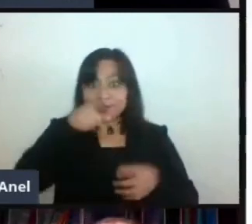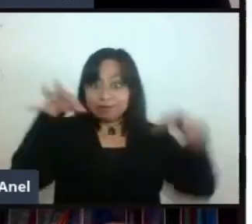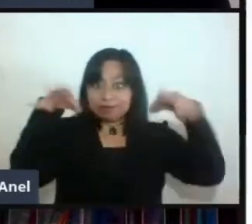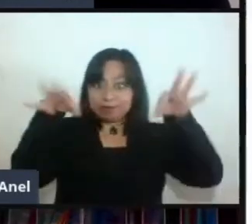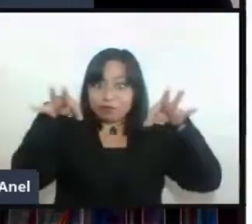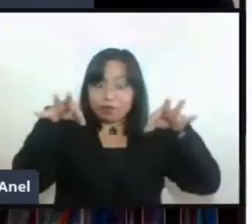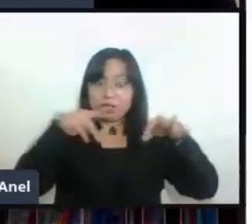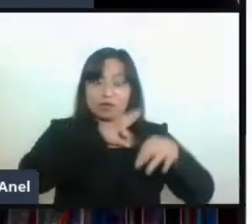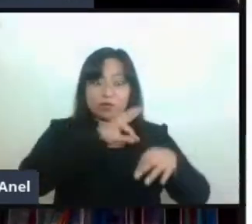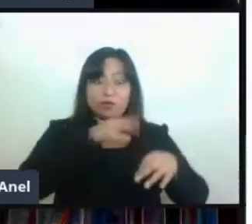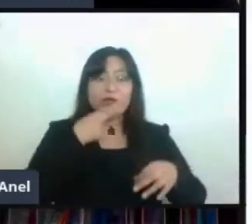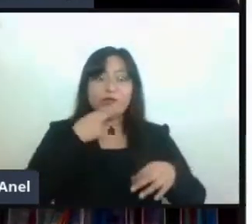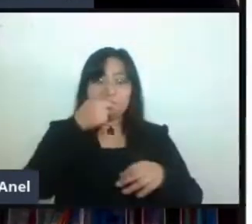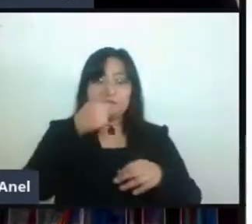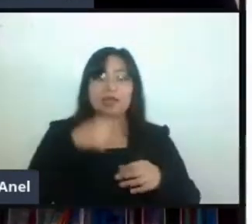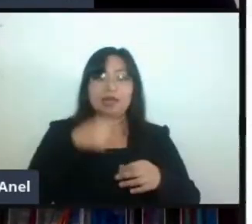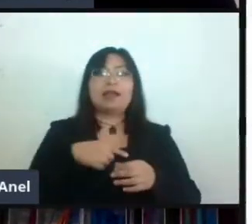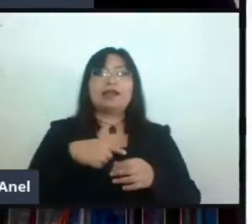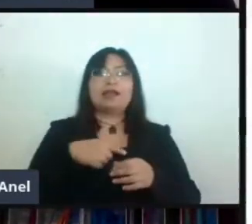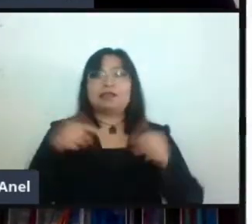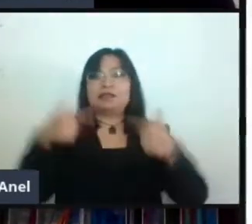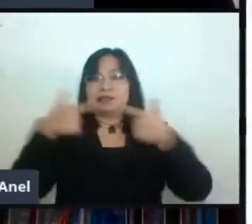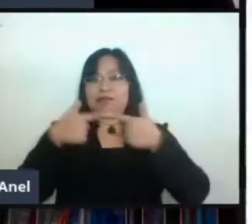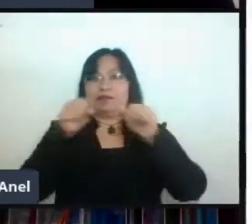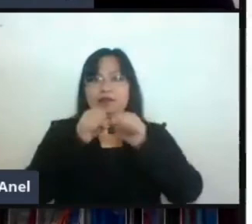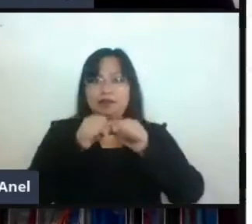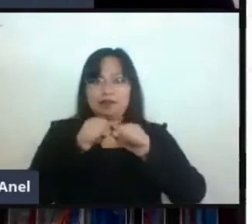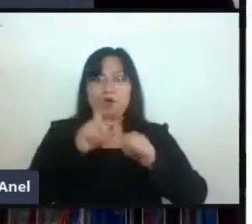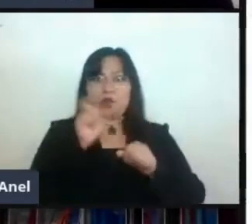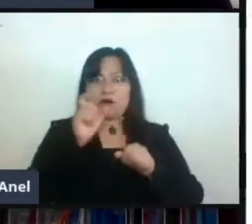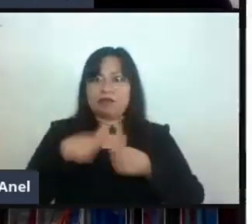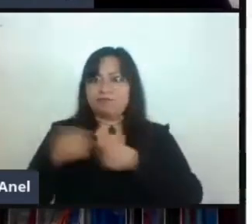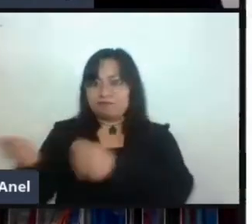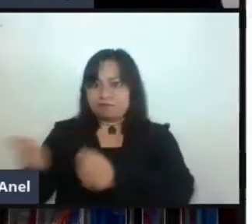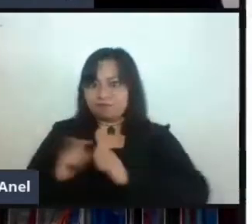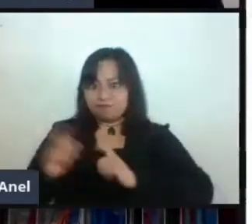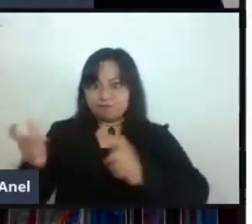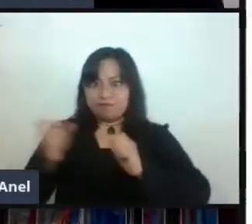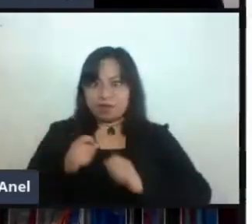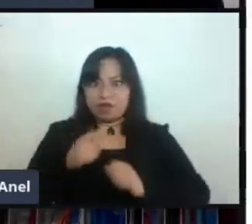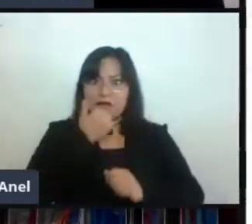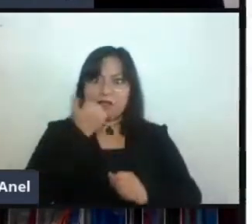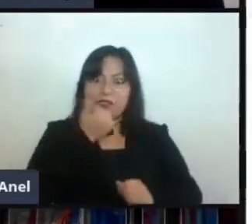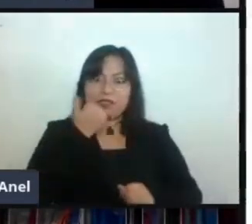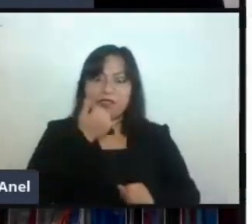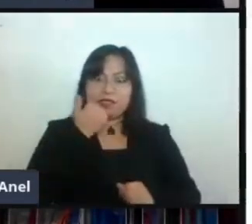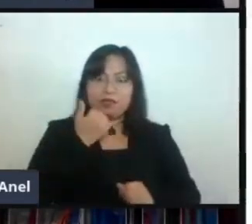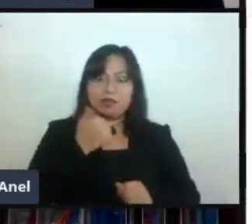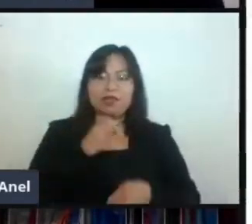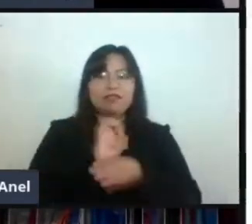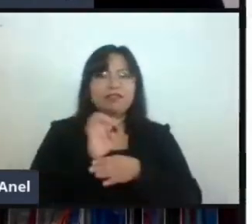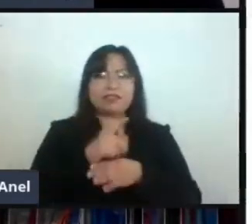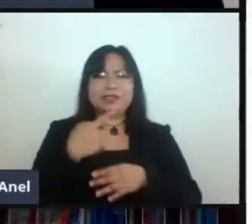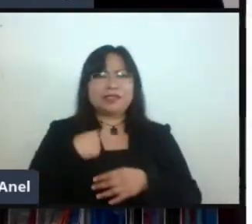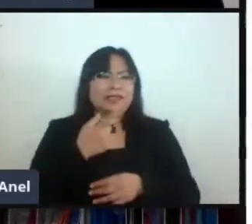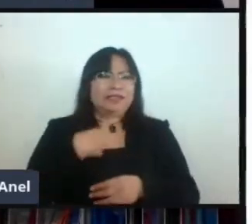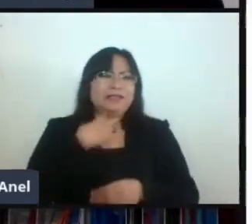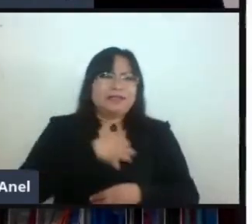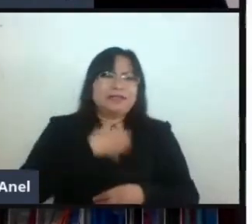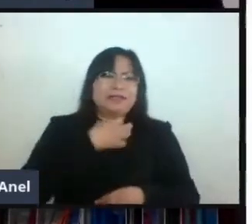Classroom por las entregas que van haciendo los alumnos. Esto es maravilloso, maestros, porque es el